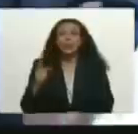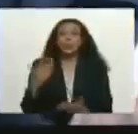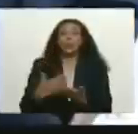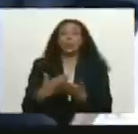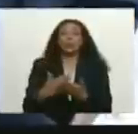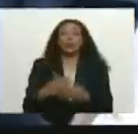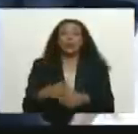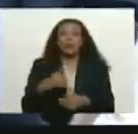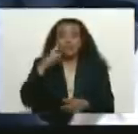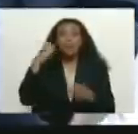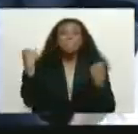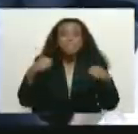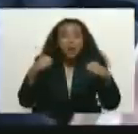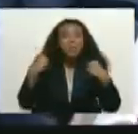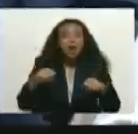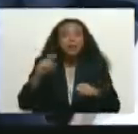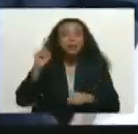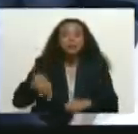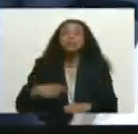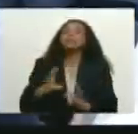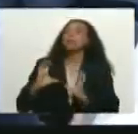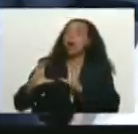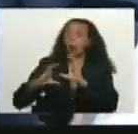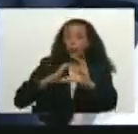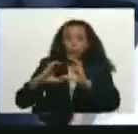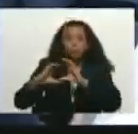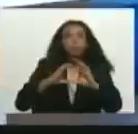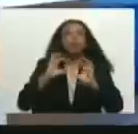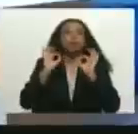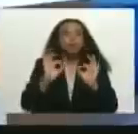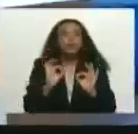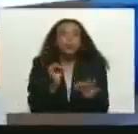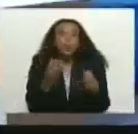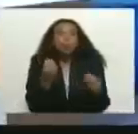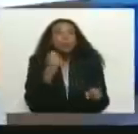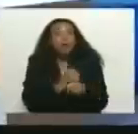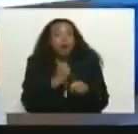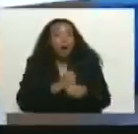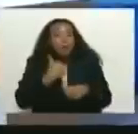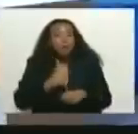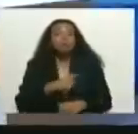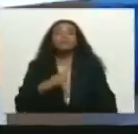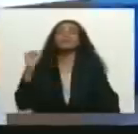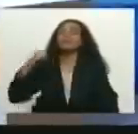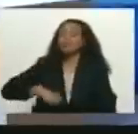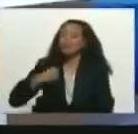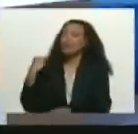estamos trabajando. Y se están preparando para eso. Sí, sí, ya lo conversamos con la vicepresidenta. Es un trabajón. Es un trabajón.